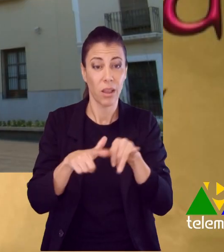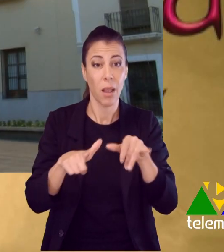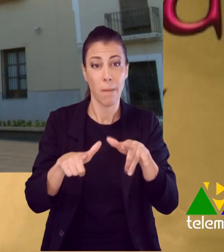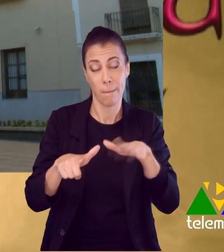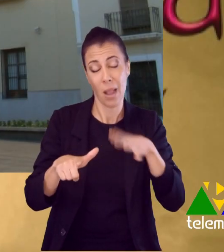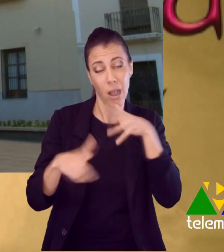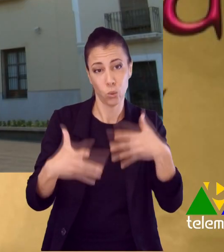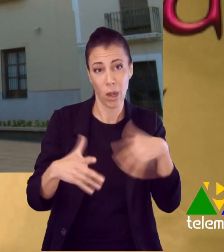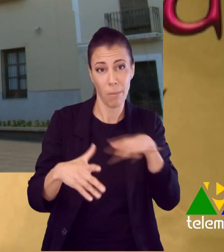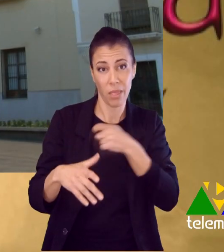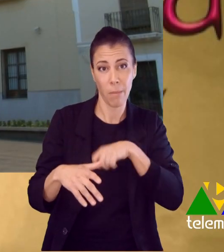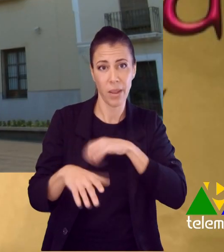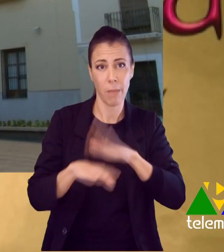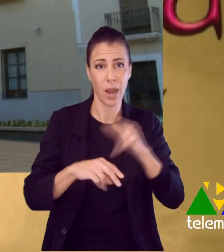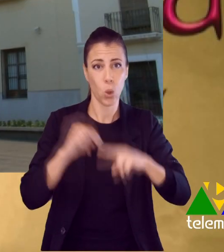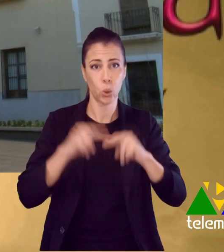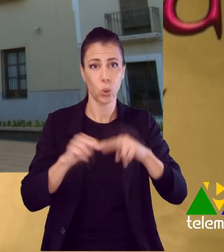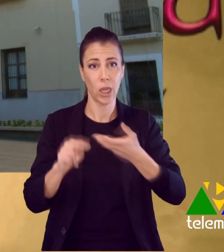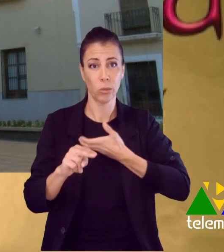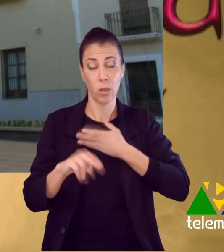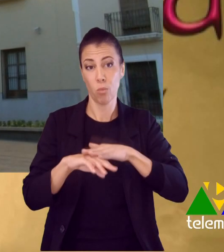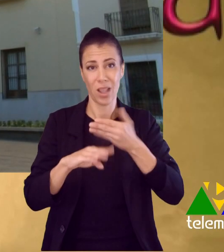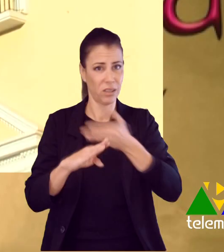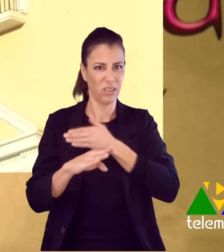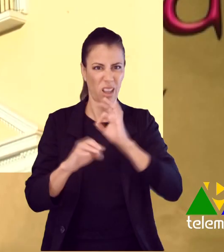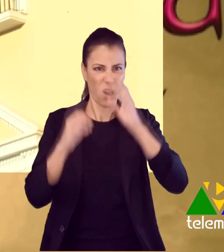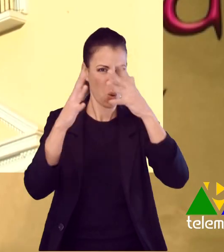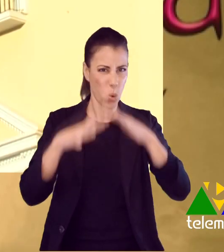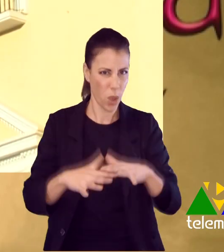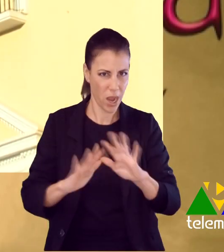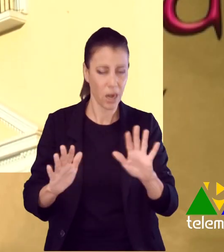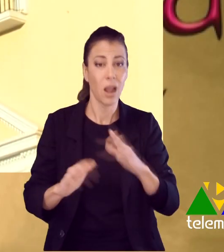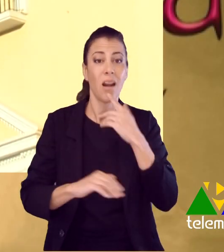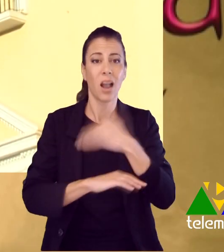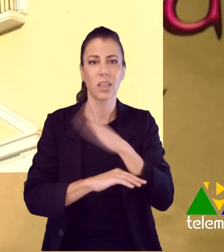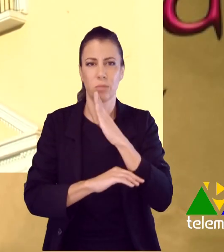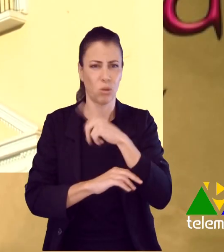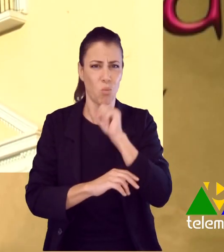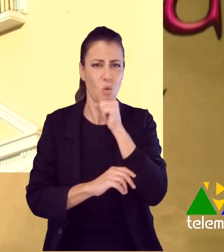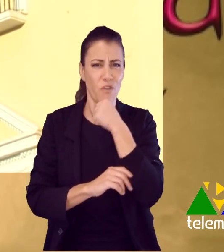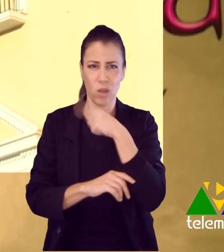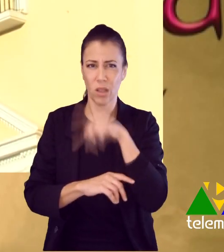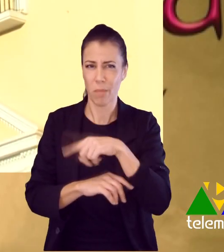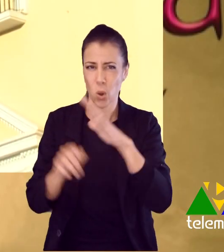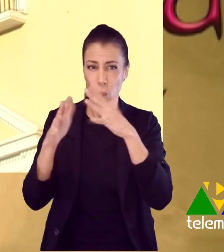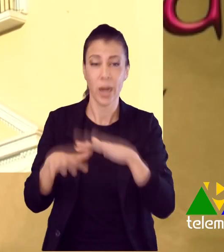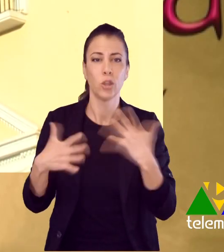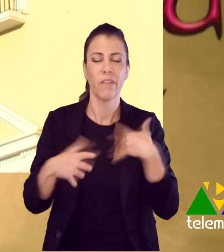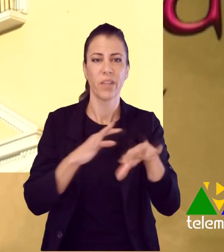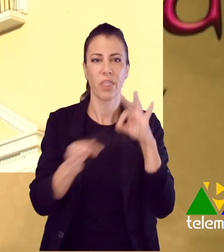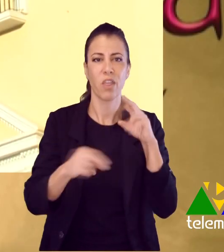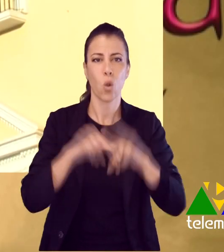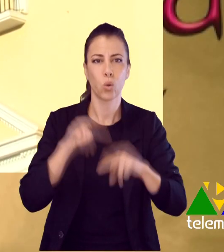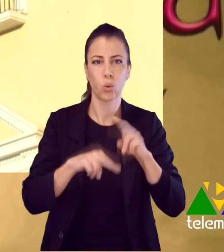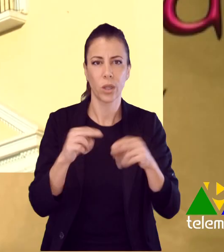España, la actual Plaza de España, para construir el ayuntamiento, porque este estaba en ruina, el que había en la Plaza Zapatero ya era muy viejo, estaba en ruina, entonces deciden